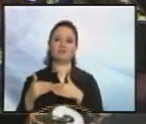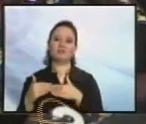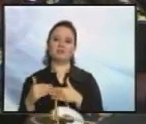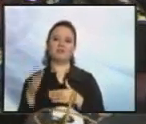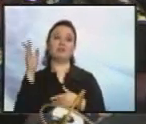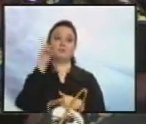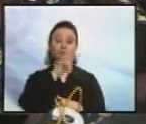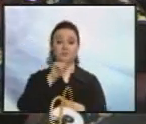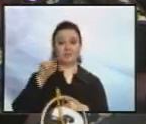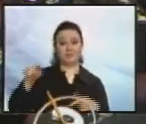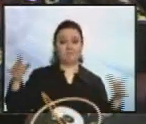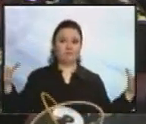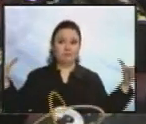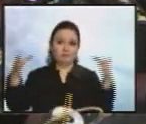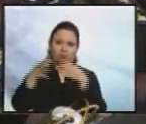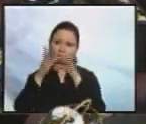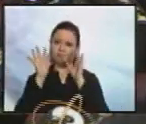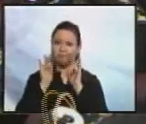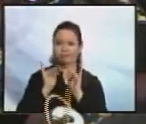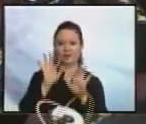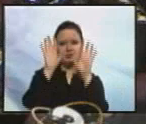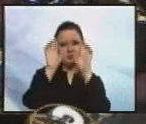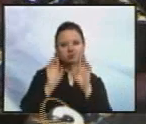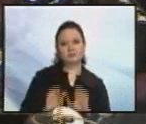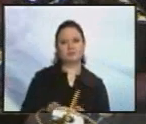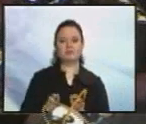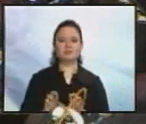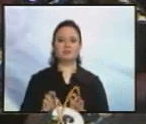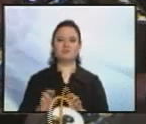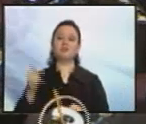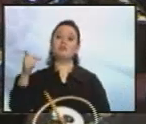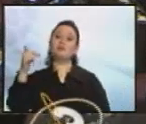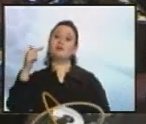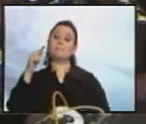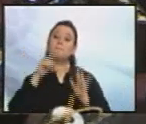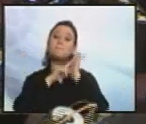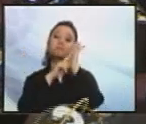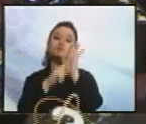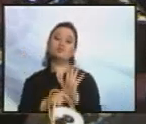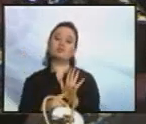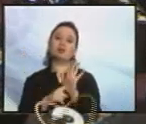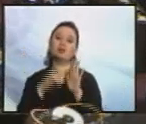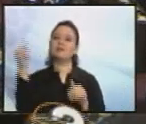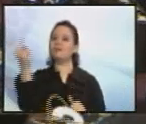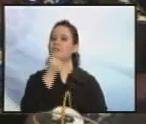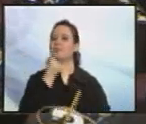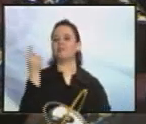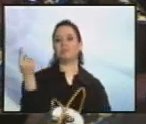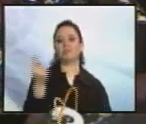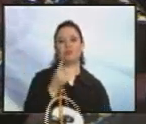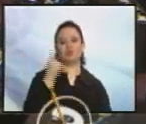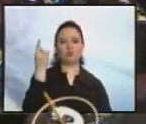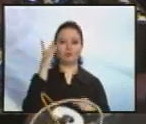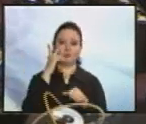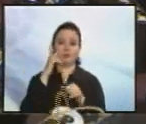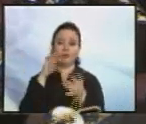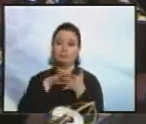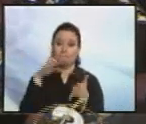esa congregación popular expresada en toda la geografía